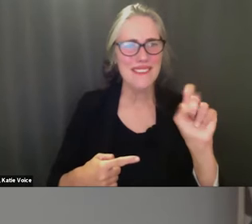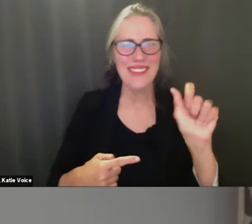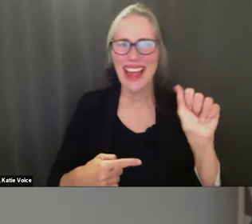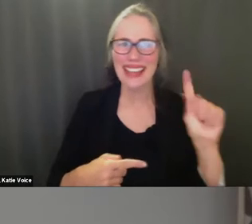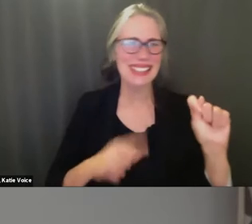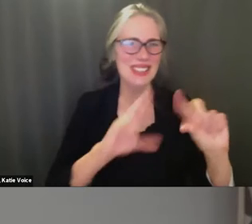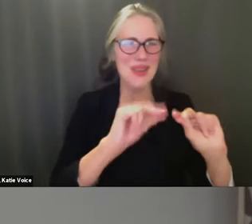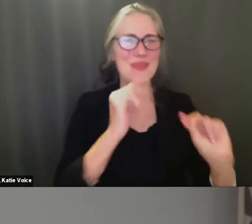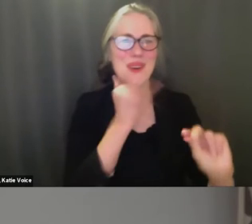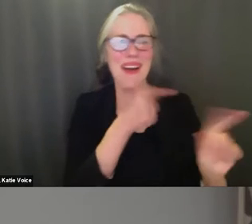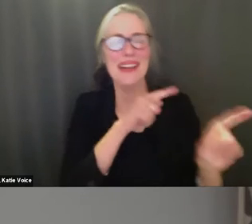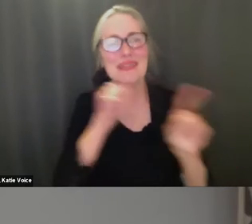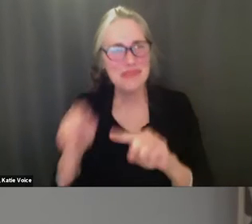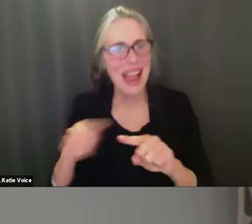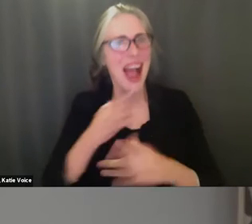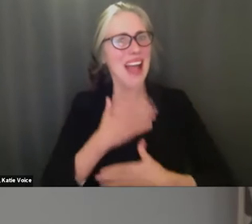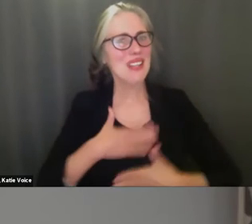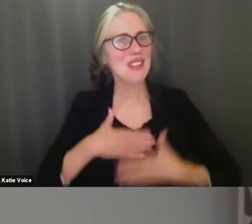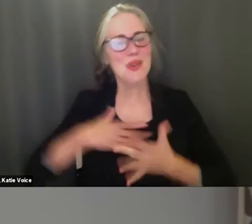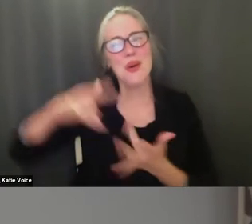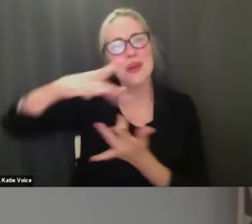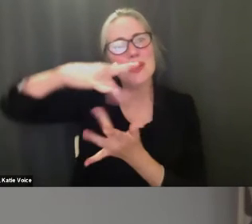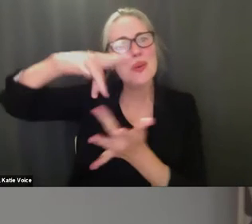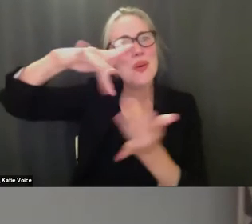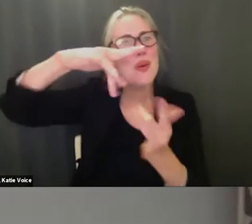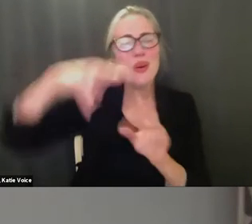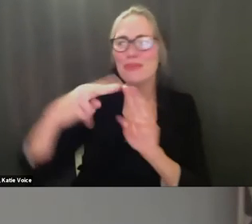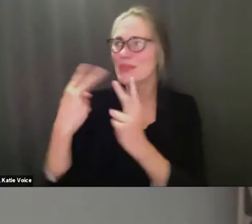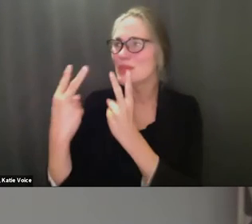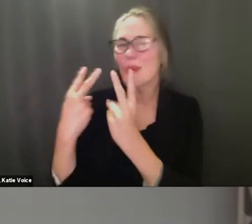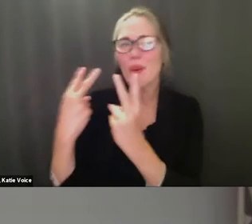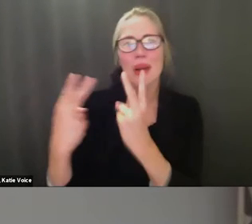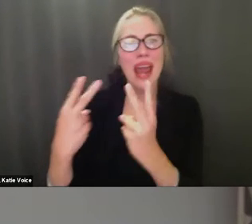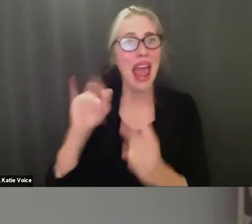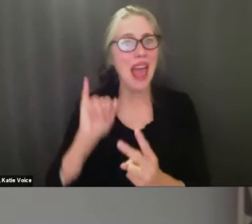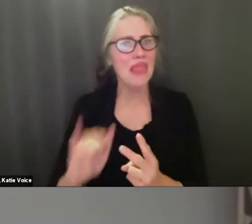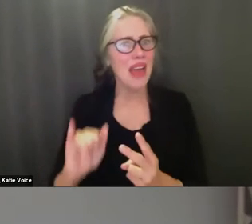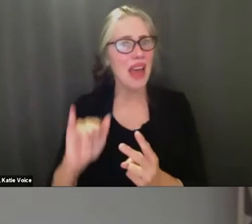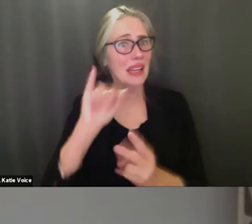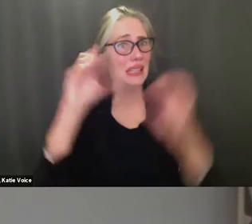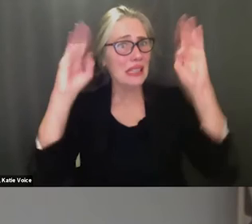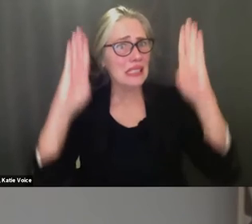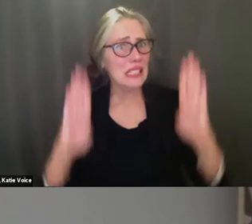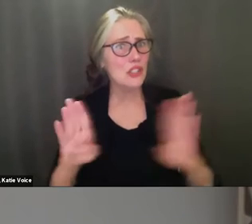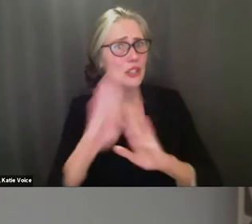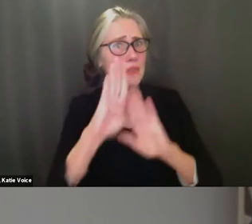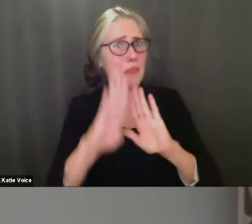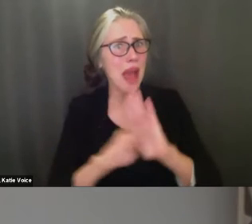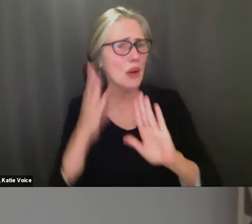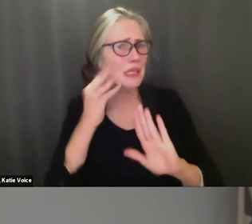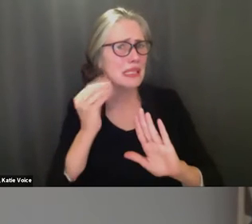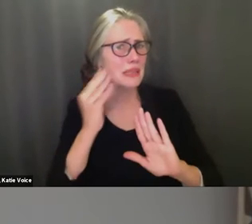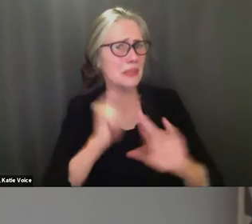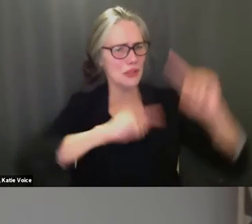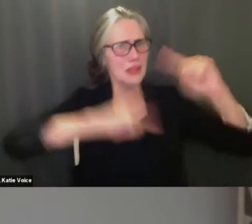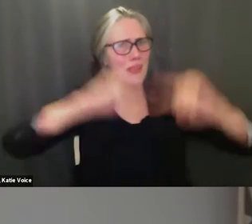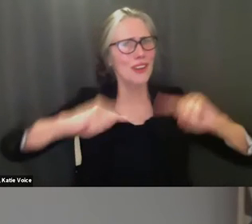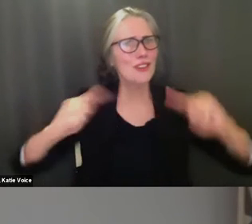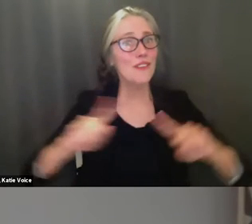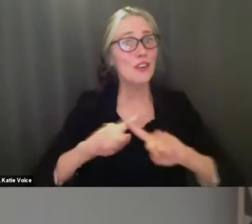Sí, y realmente disfruté este tour y la diversidad de los antecedentes de los